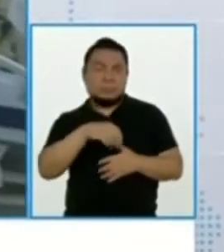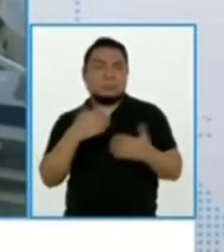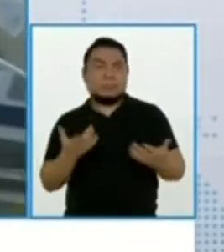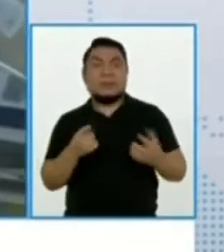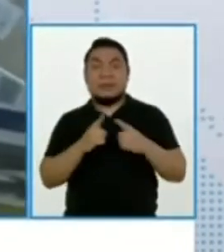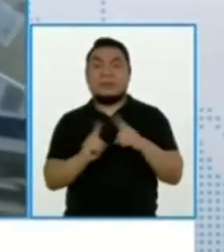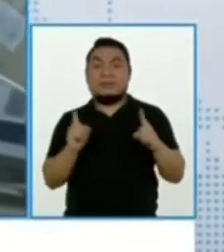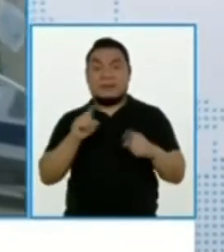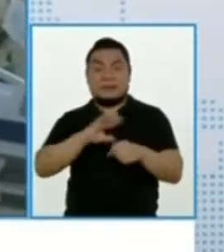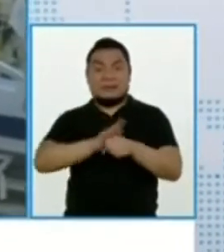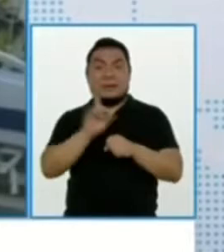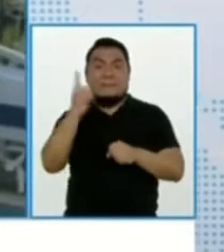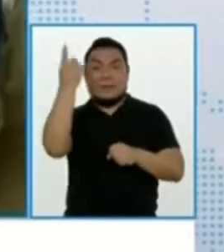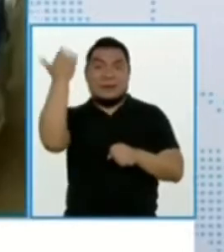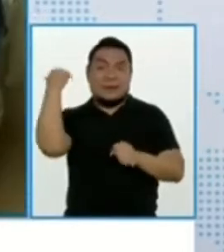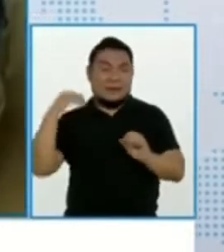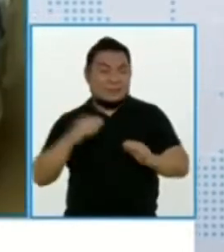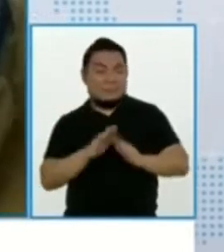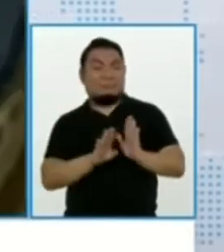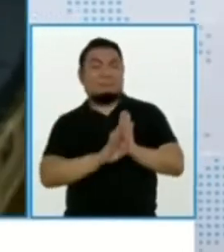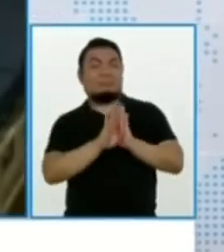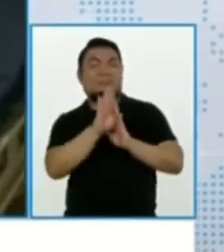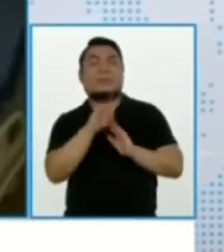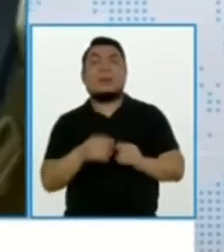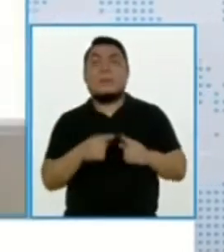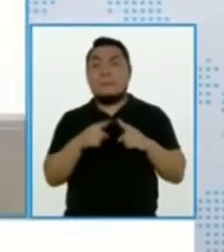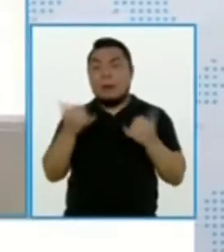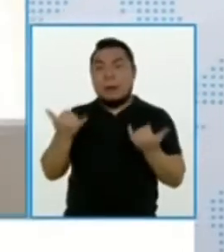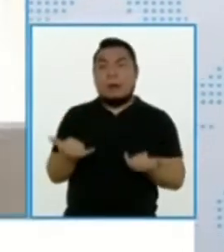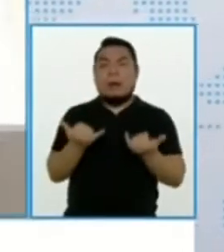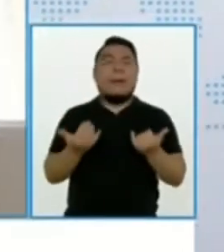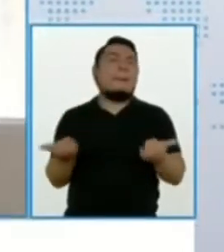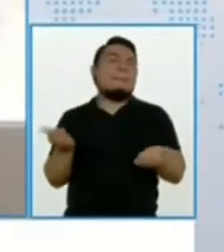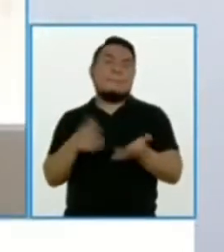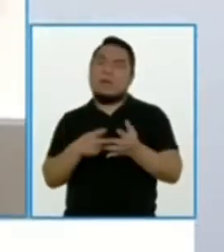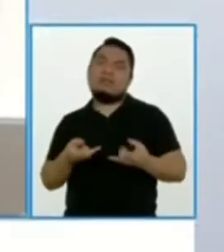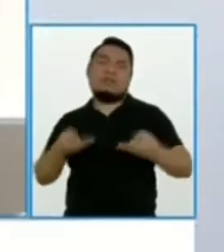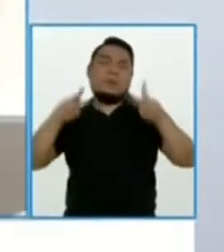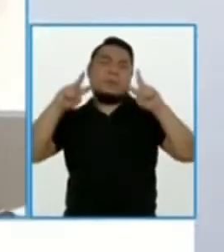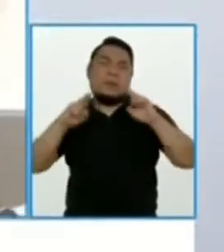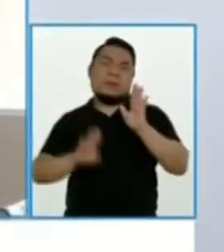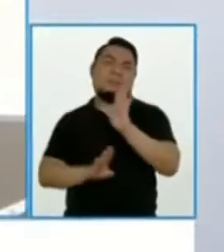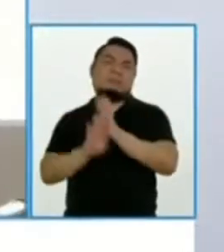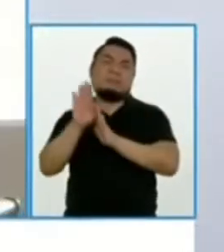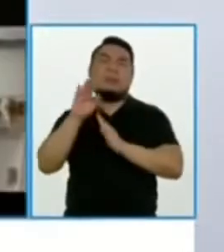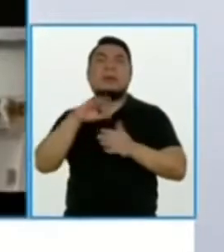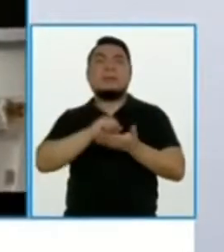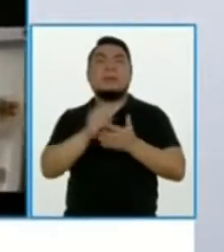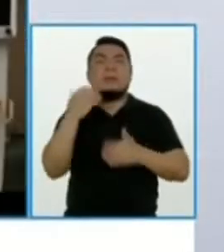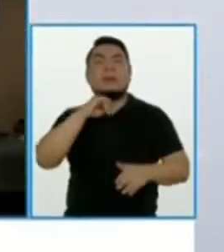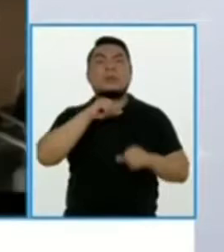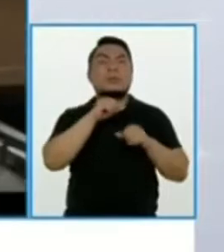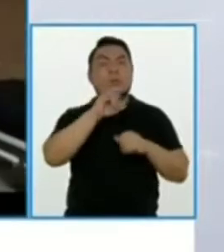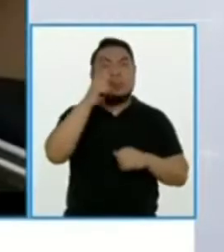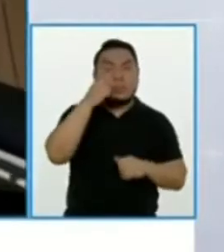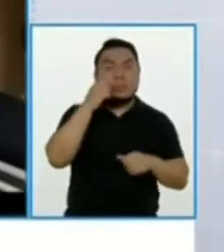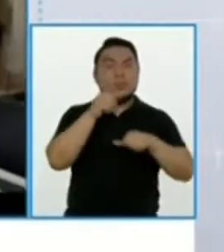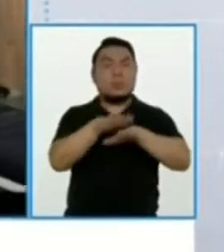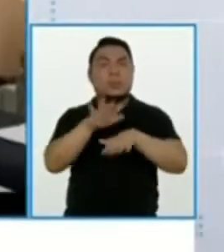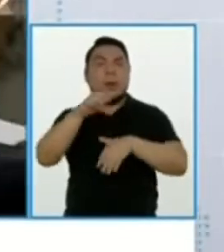a diferencia de la primera ola, la demanda es mucho mayor que lo que fue en los meses de junio, julio y